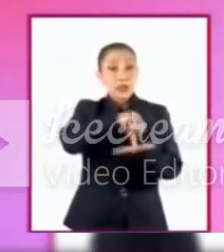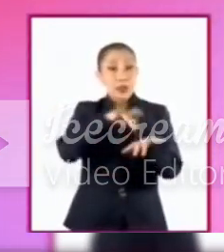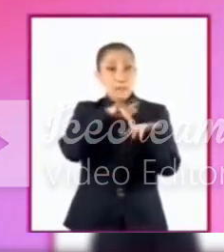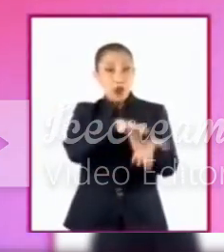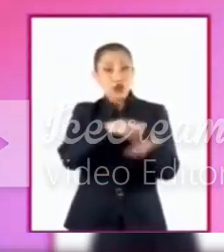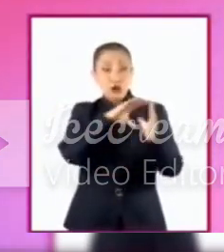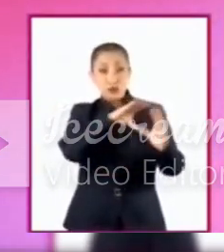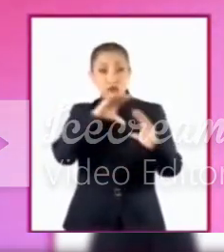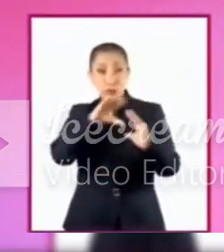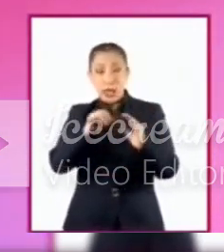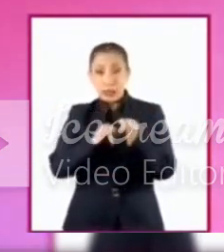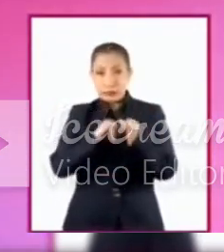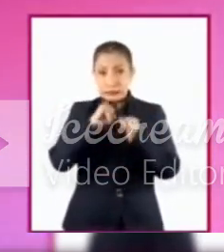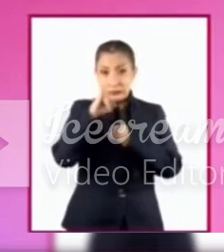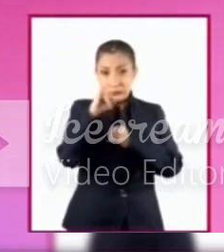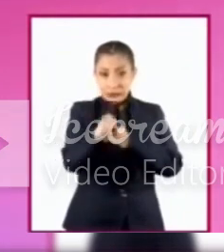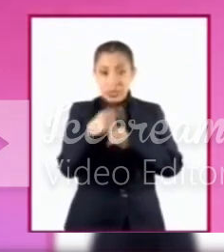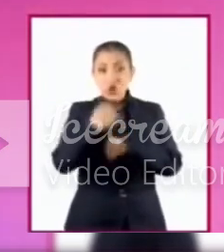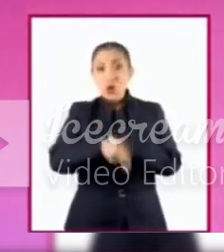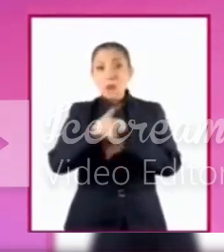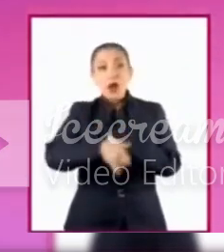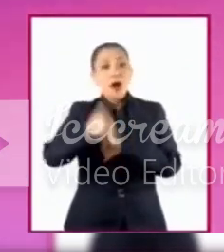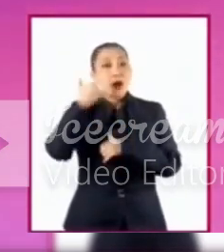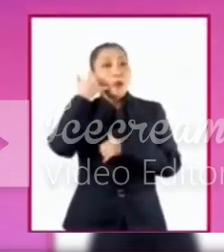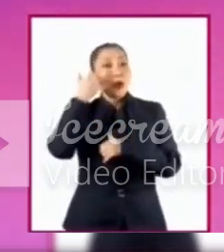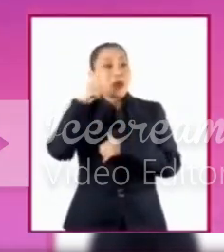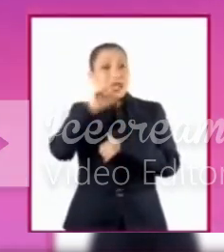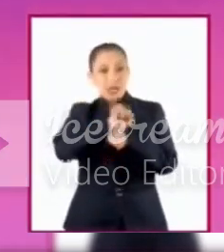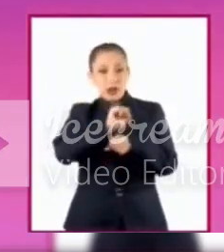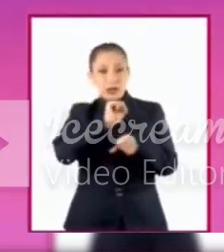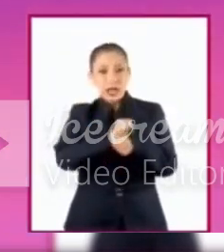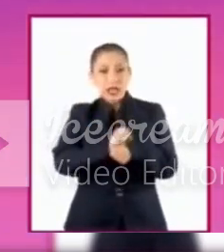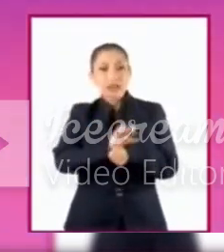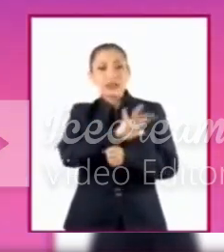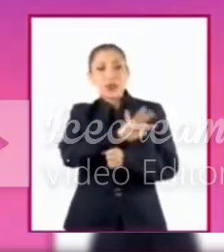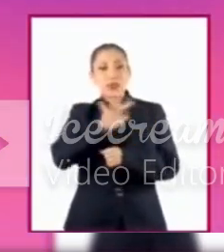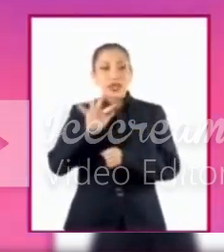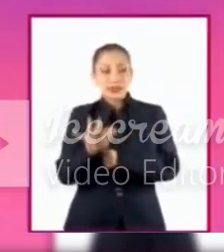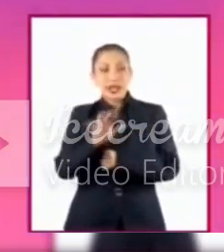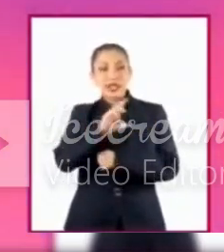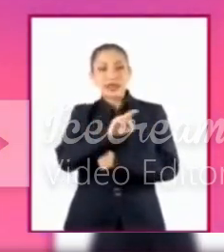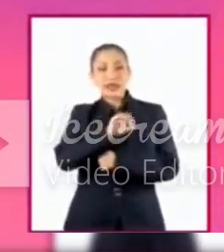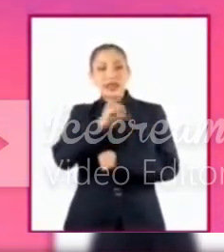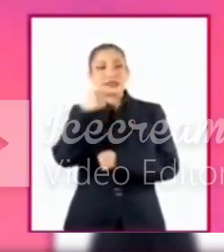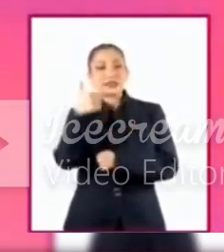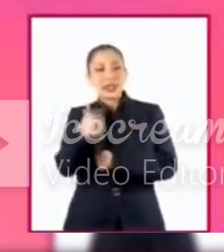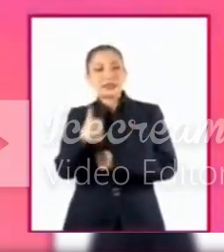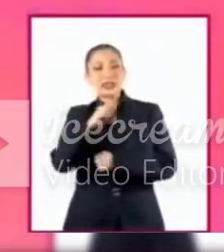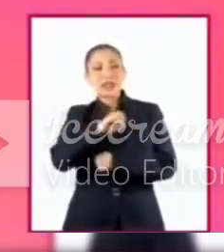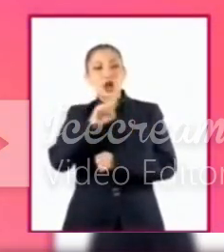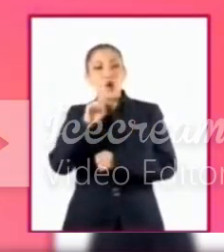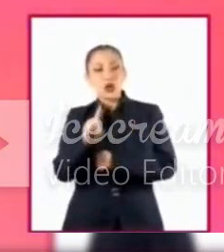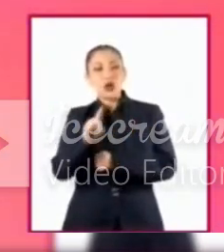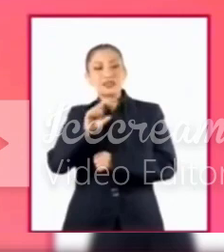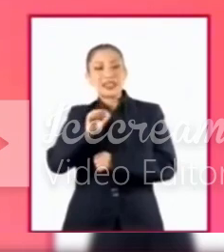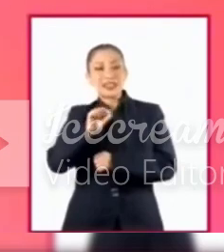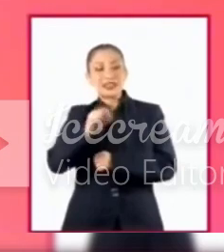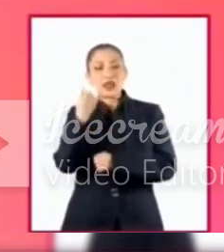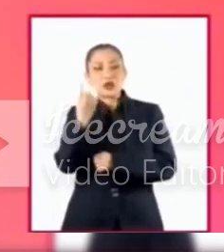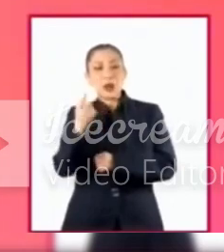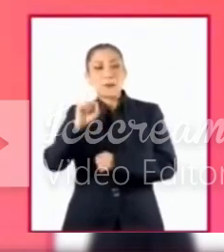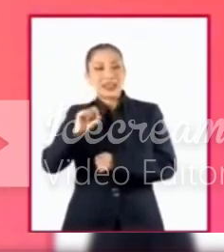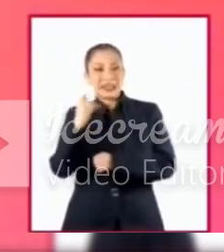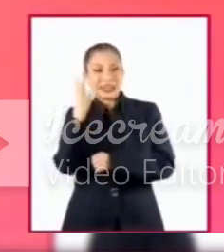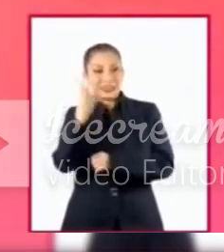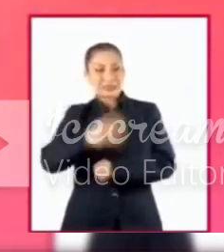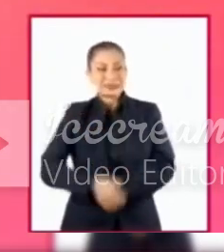de Apoyo Pedagógico a Distancia. El número de teléfono para secundaria es el 55 36 01